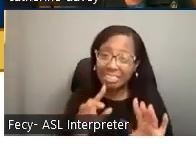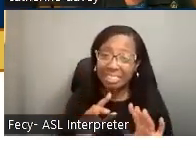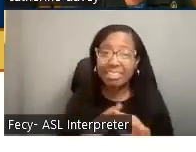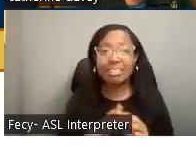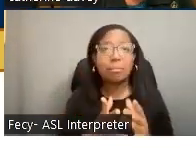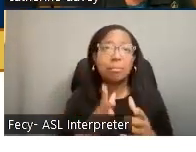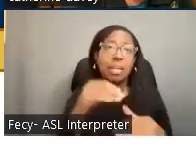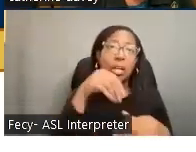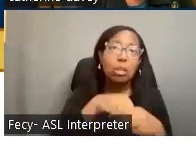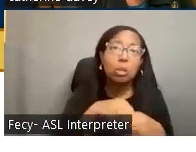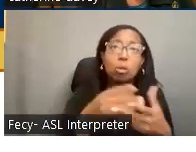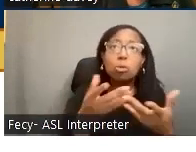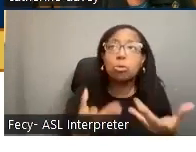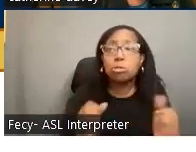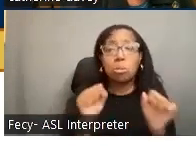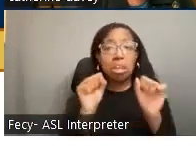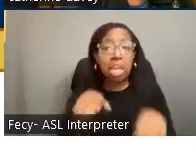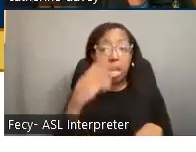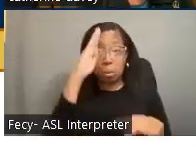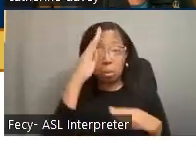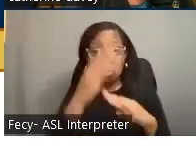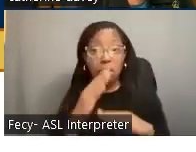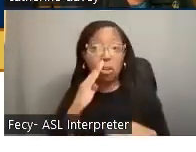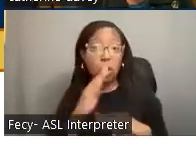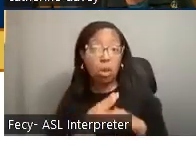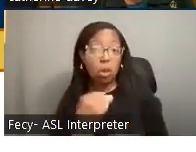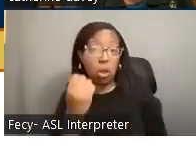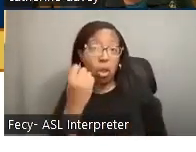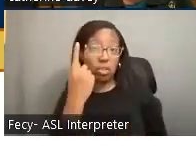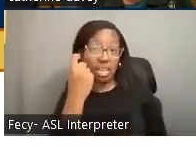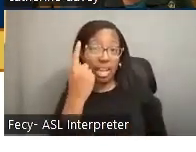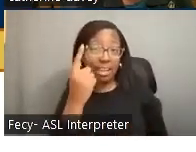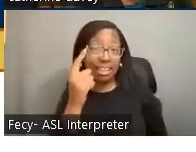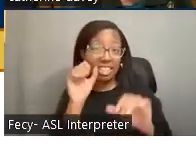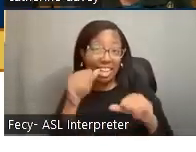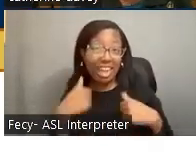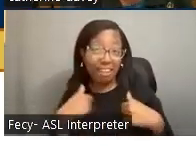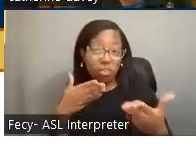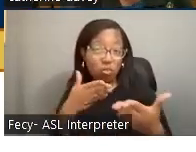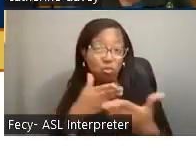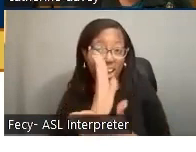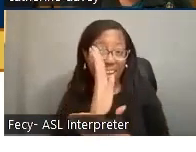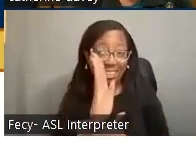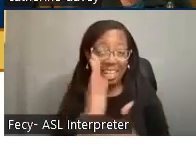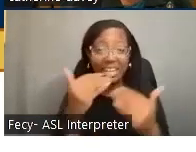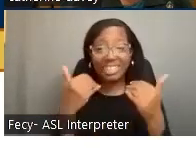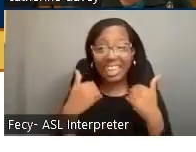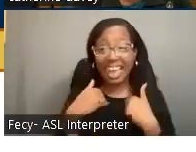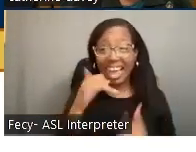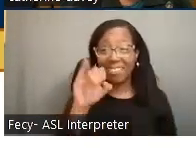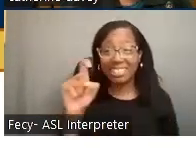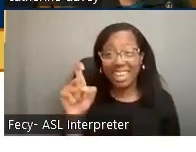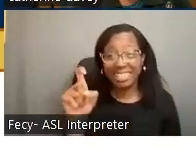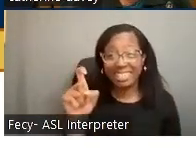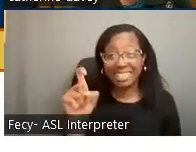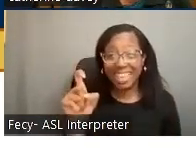ustedes responder, incluyendo si tal vez pueden entender que tiene el derecho a consentir, tener